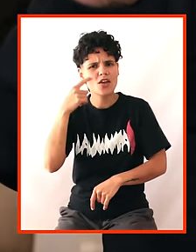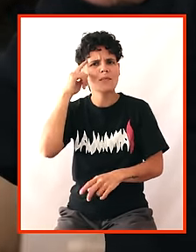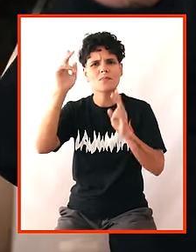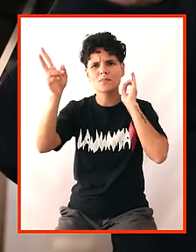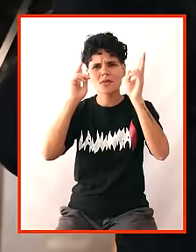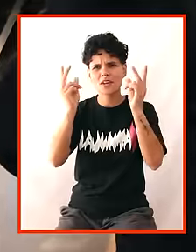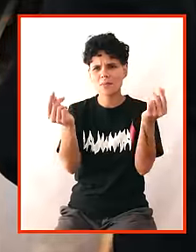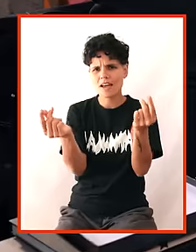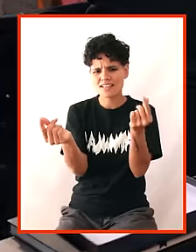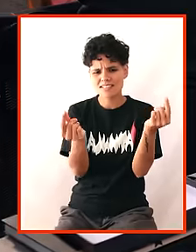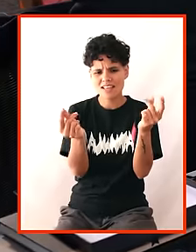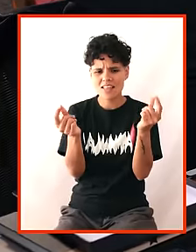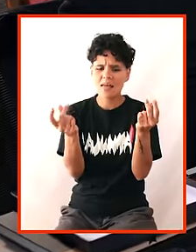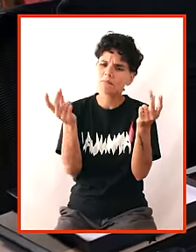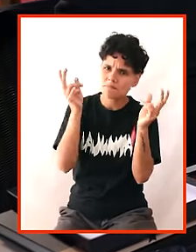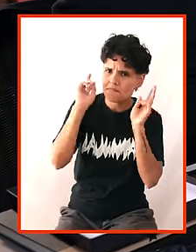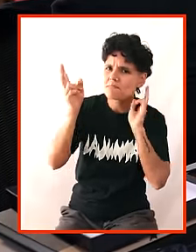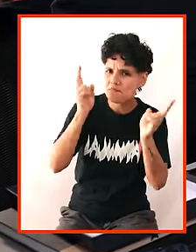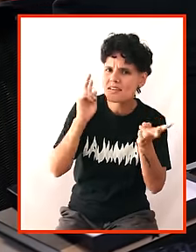Tenemos una micro parecida.